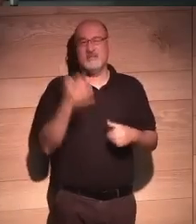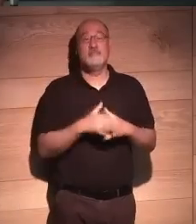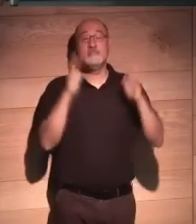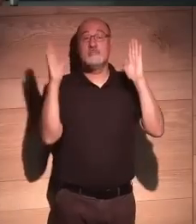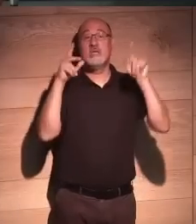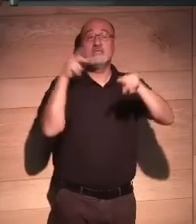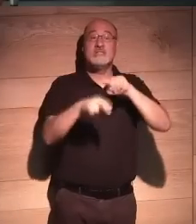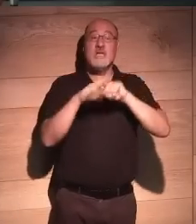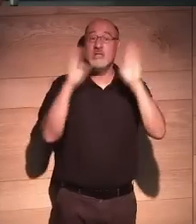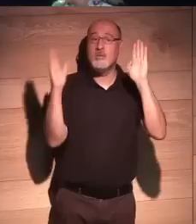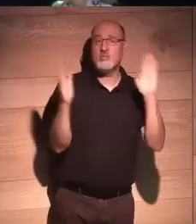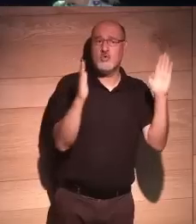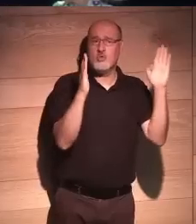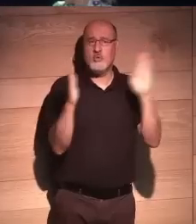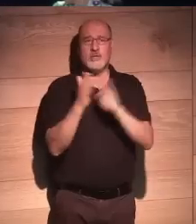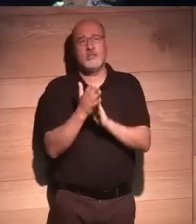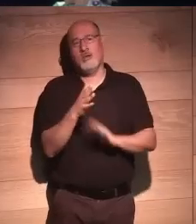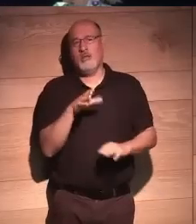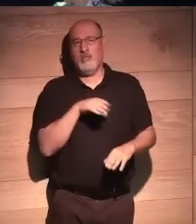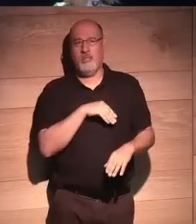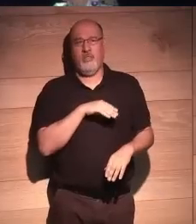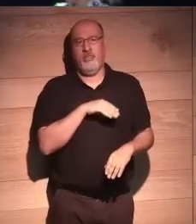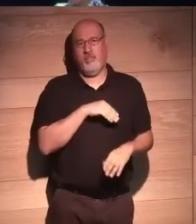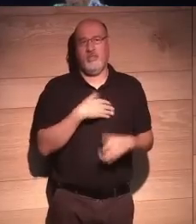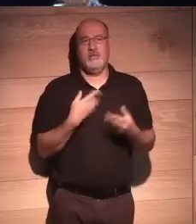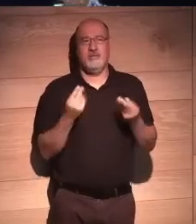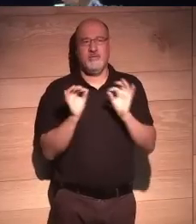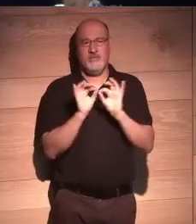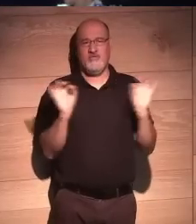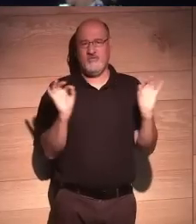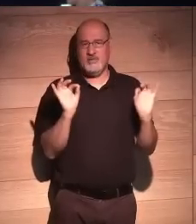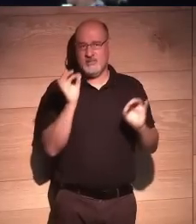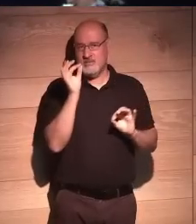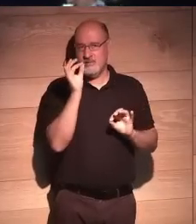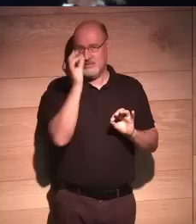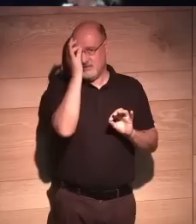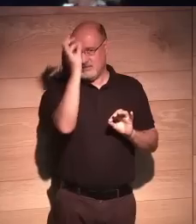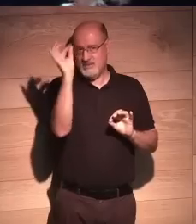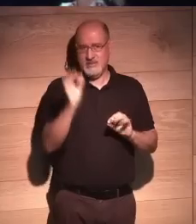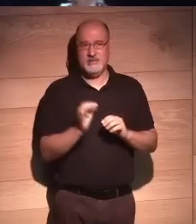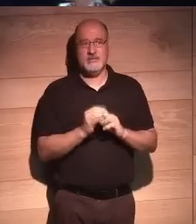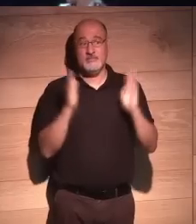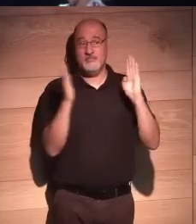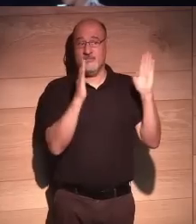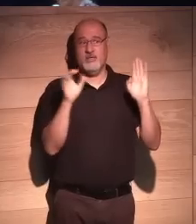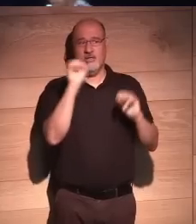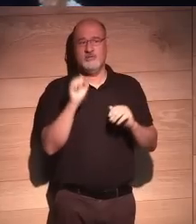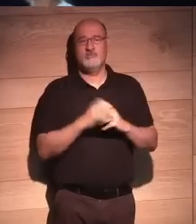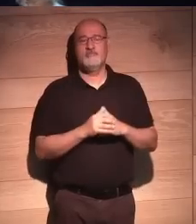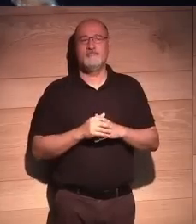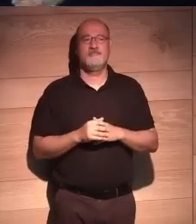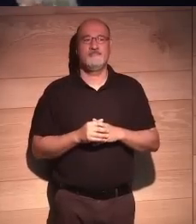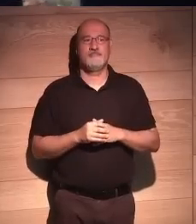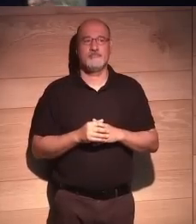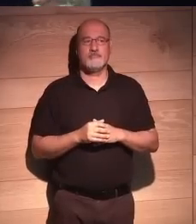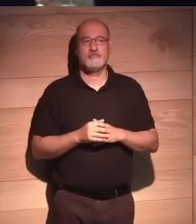su momento era cursi, claro, visto Como desde ella hoy, sola. pero Era no en muy- aquellos años Pero en los porque que éramos todos cursis éramos